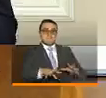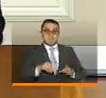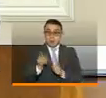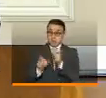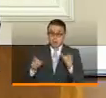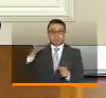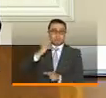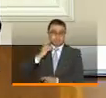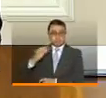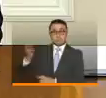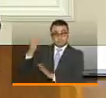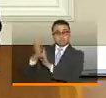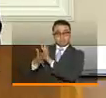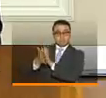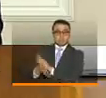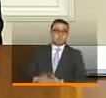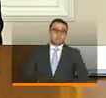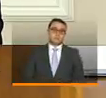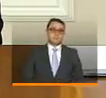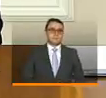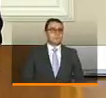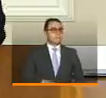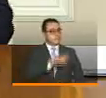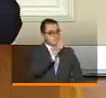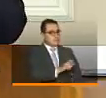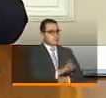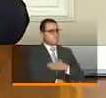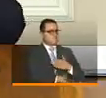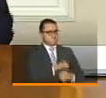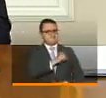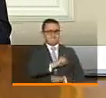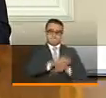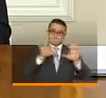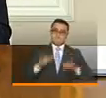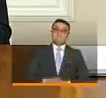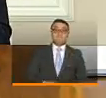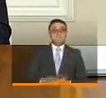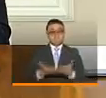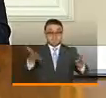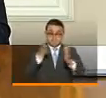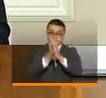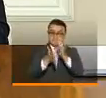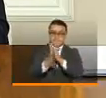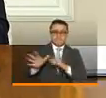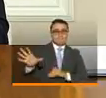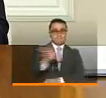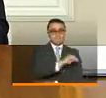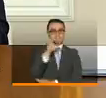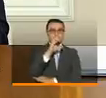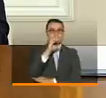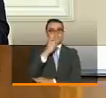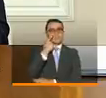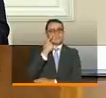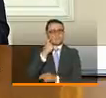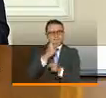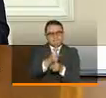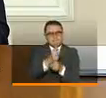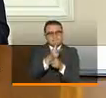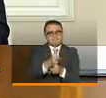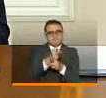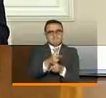Muchísimas gracias, ministro Fernando. Y claro, también hay un mensaje que queremos compartirle a la familia colombiana: mucho cuidado con